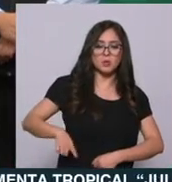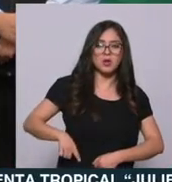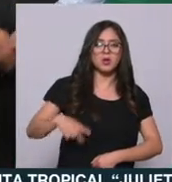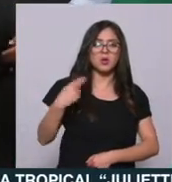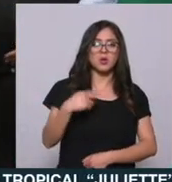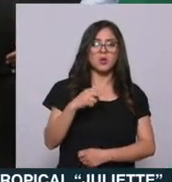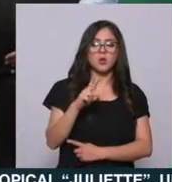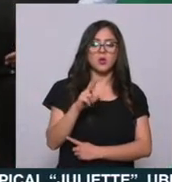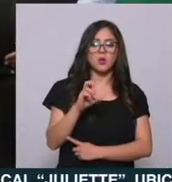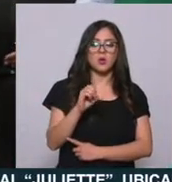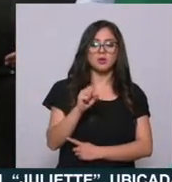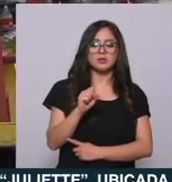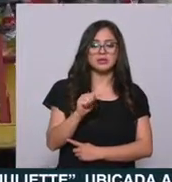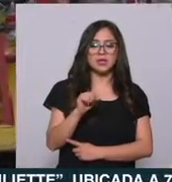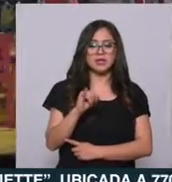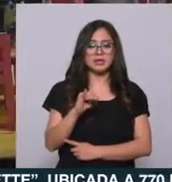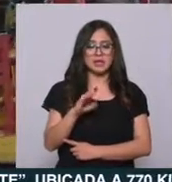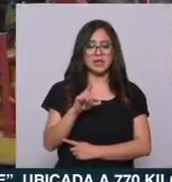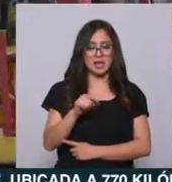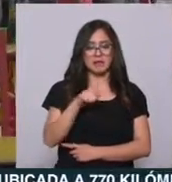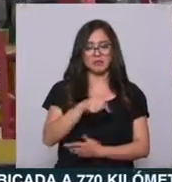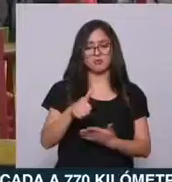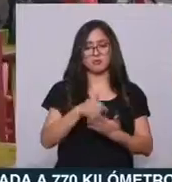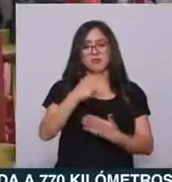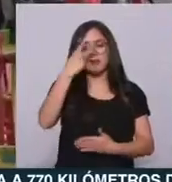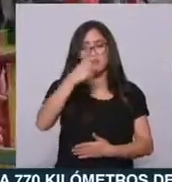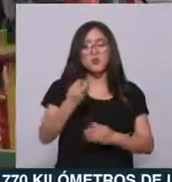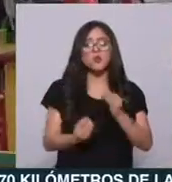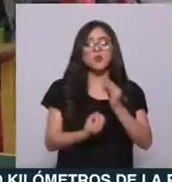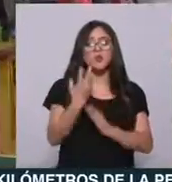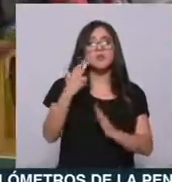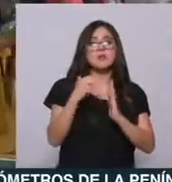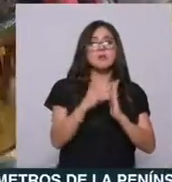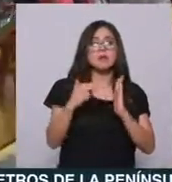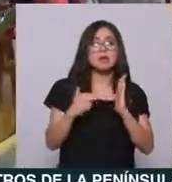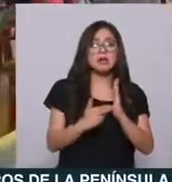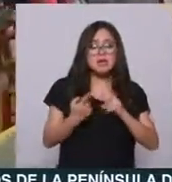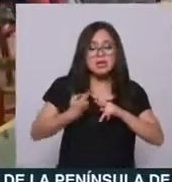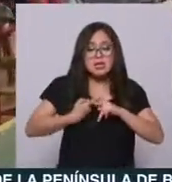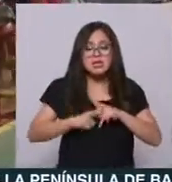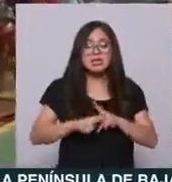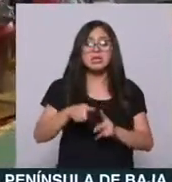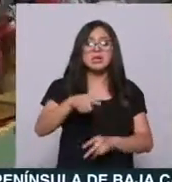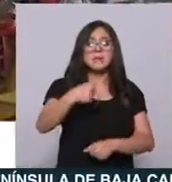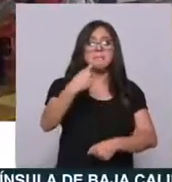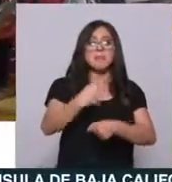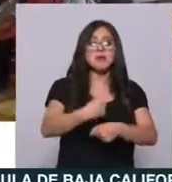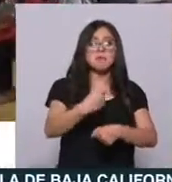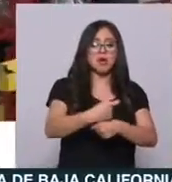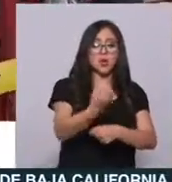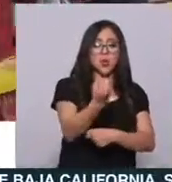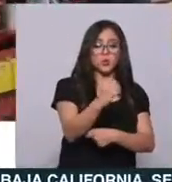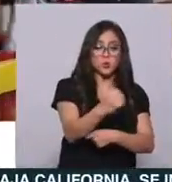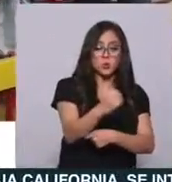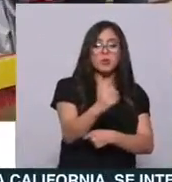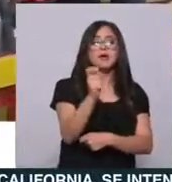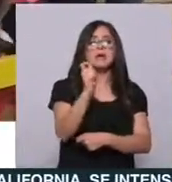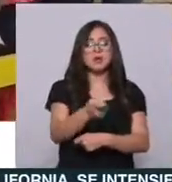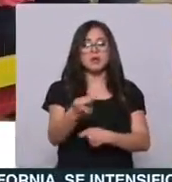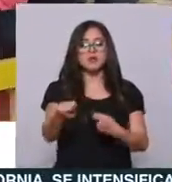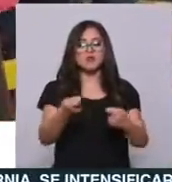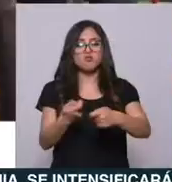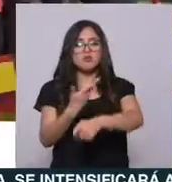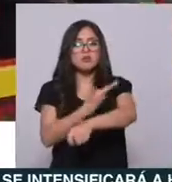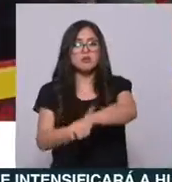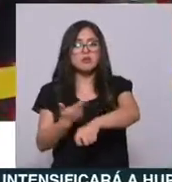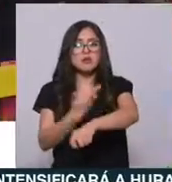Rosa Isela Rodríguez, informó que la nueva reglamentación estará vigente desde el 1 de octubre y principalmente regulará los